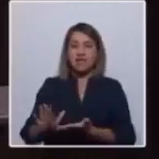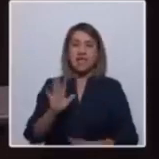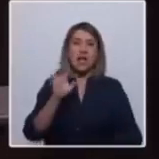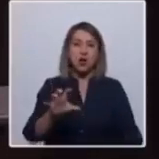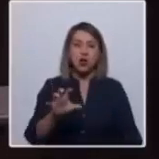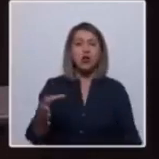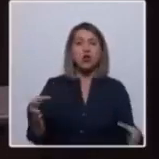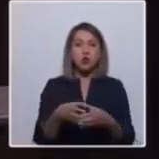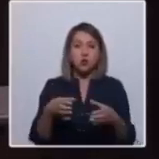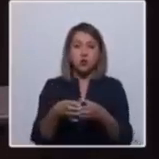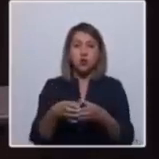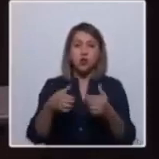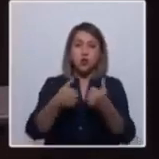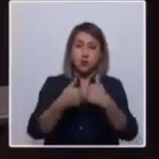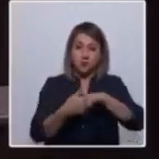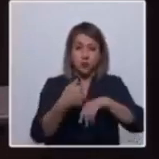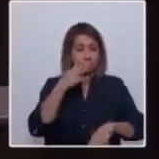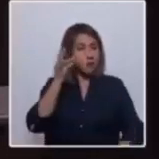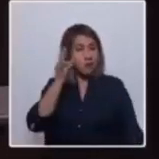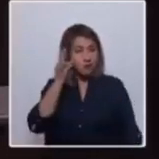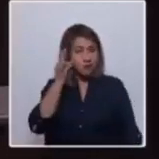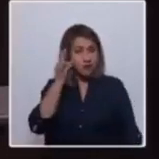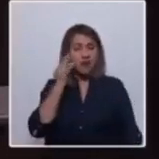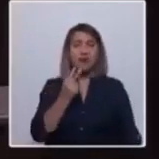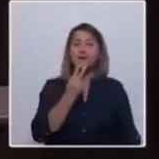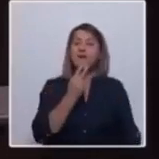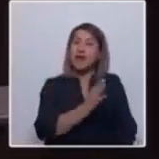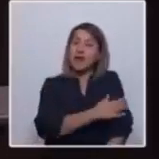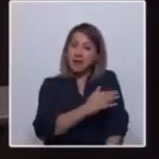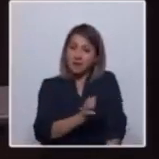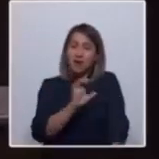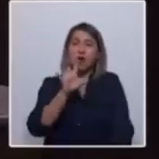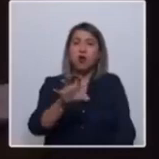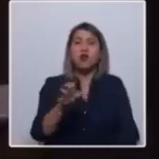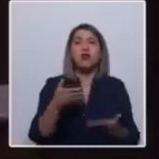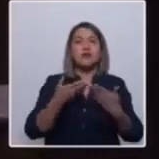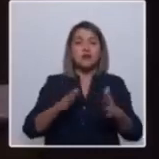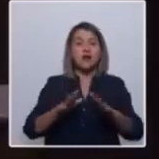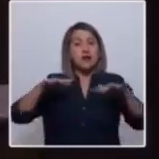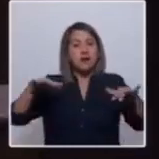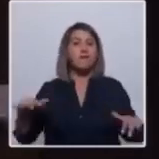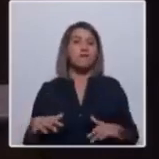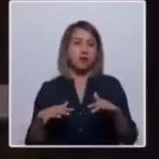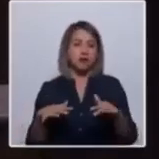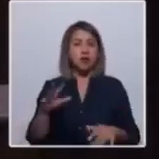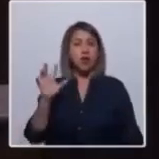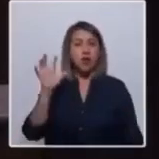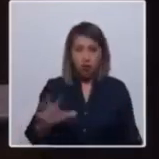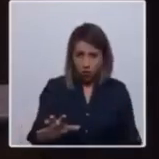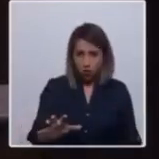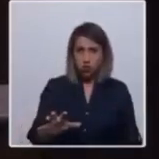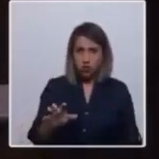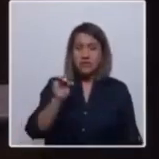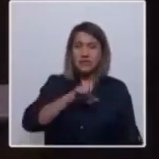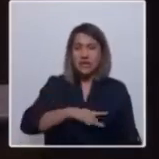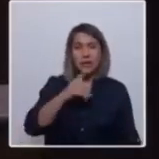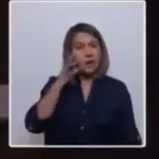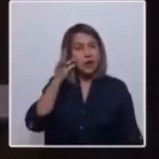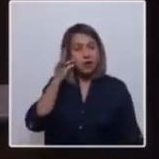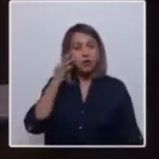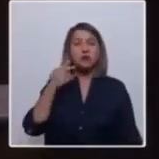clases y de género, el odio a la vida y a la fe, el odio a la libertad y al esfuerzo, el odio a ser chileno y a ser